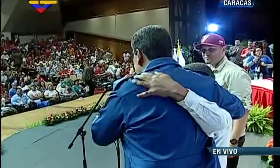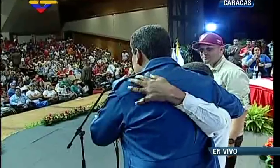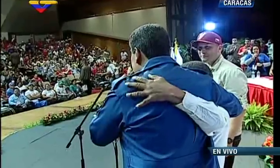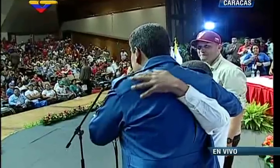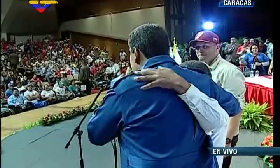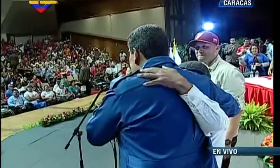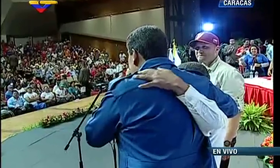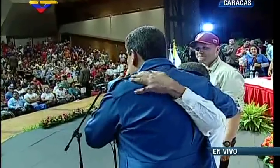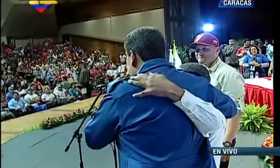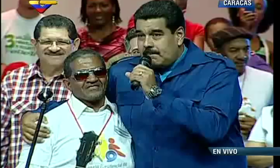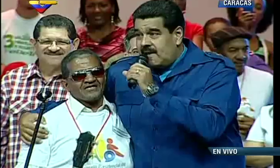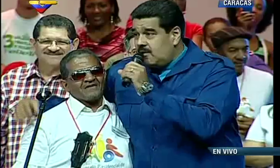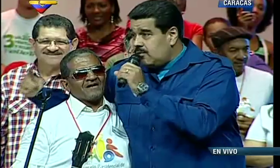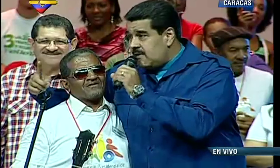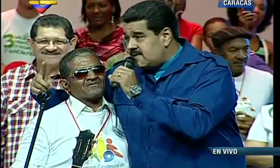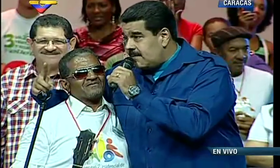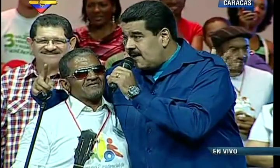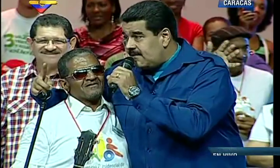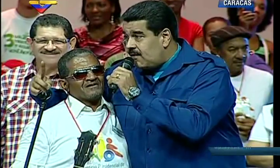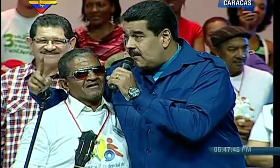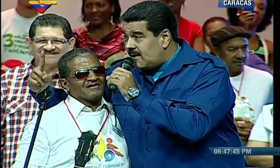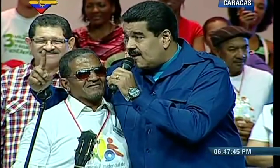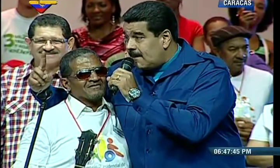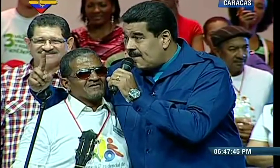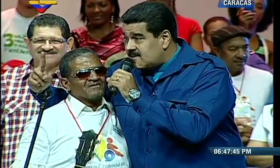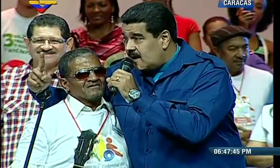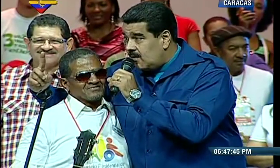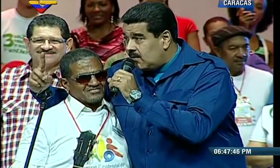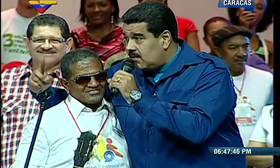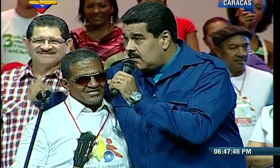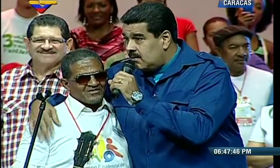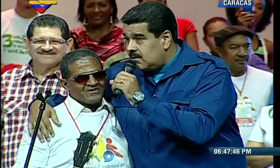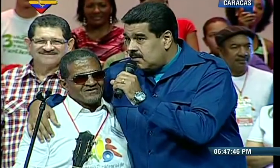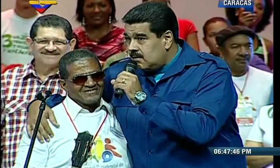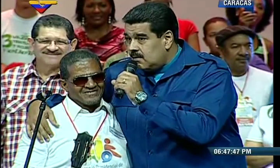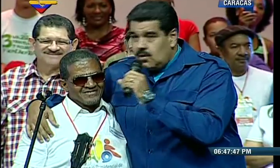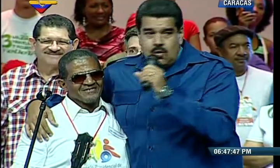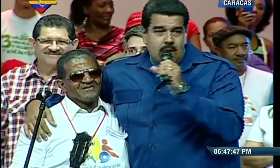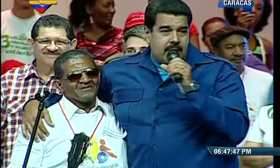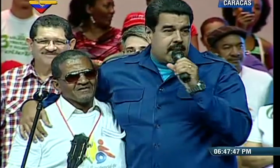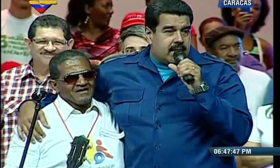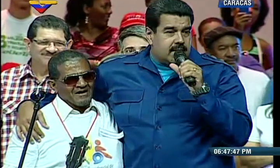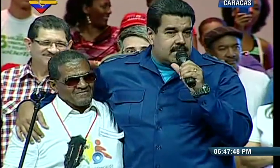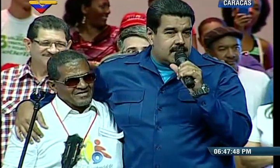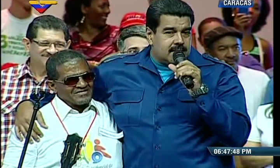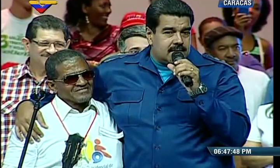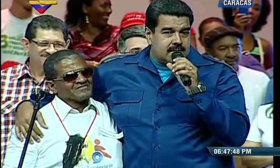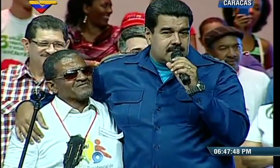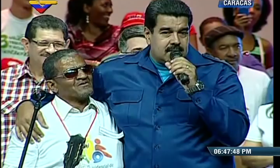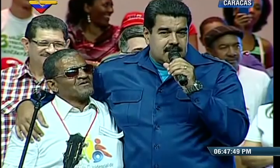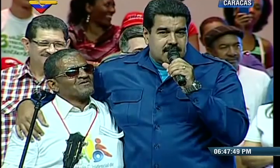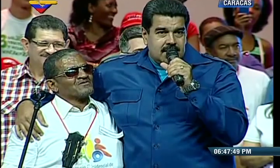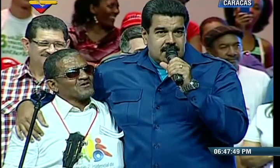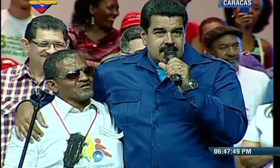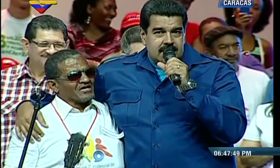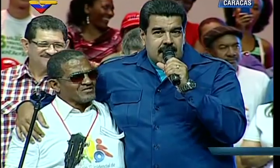semana, menos de una semana, fue el viernes pasado, o el jueves.